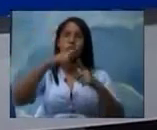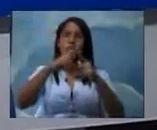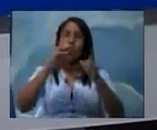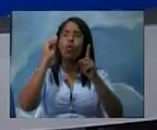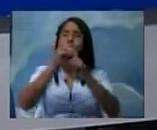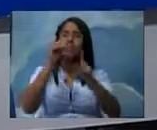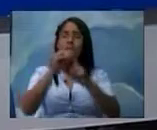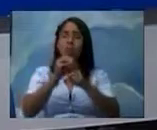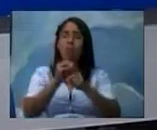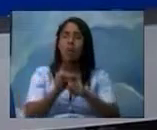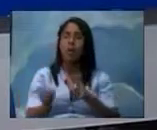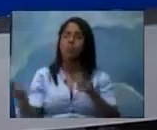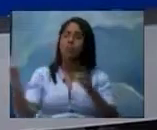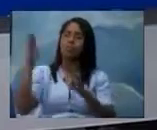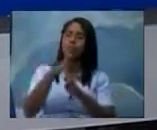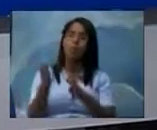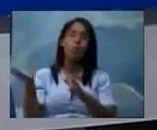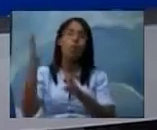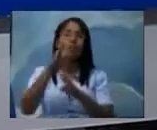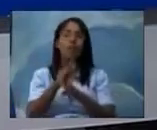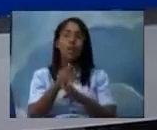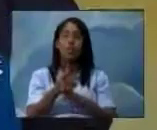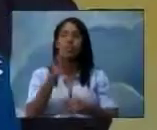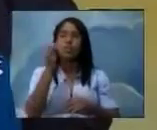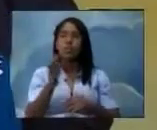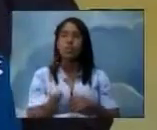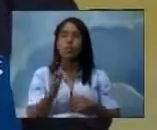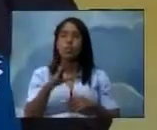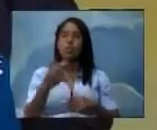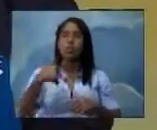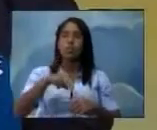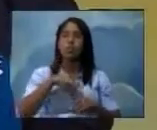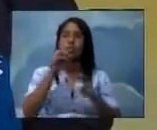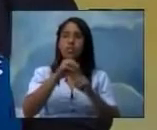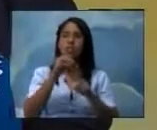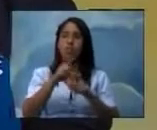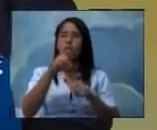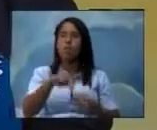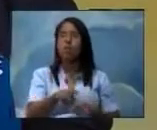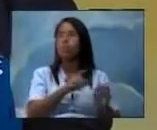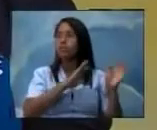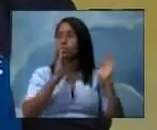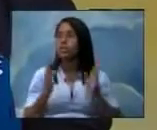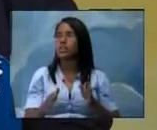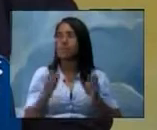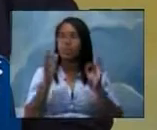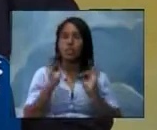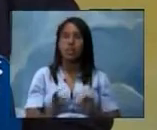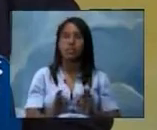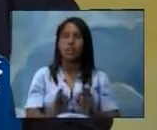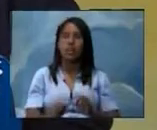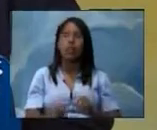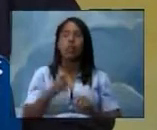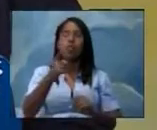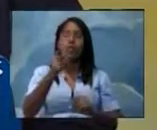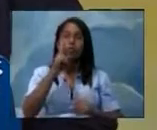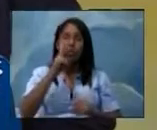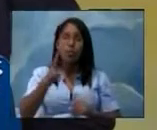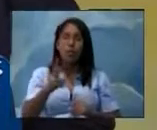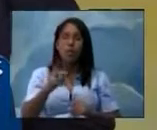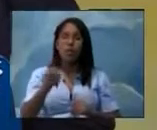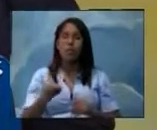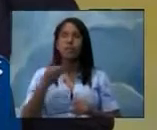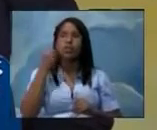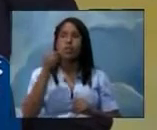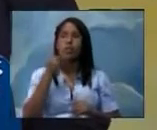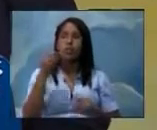llamados deportados, deportados seguro como nos llaman a nosotros hoy evangélicos, despectivamente, cuando veían a Daniel